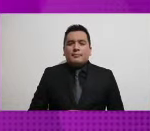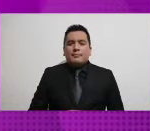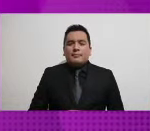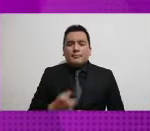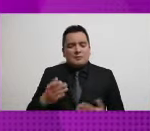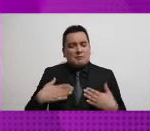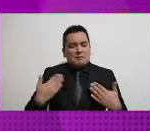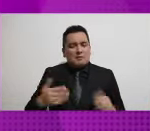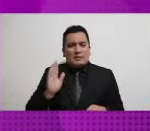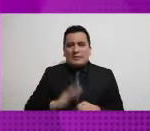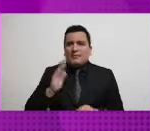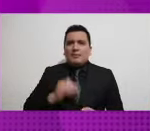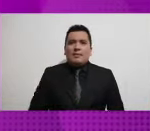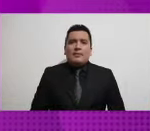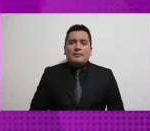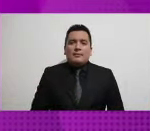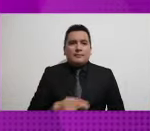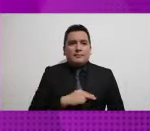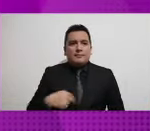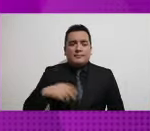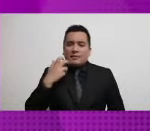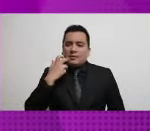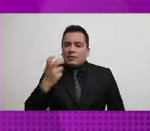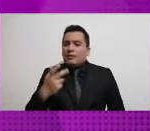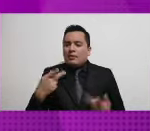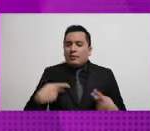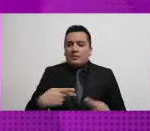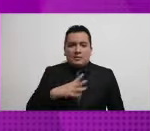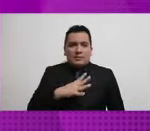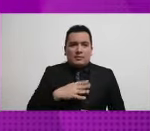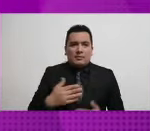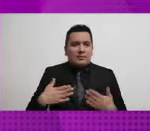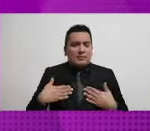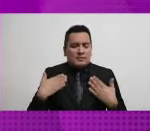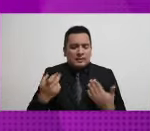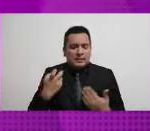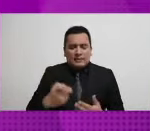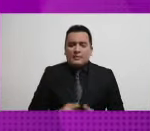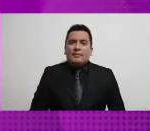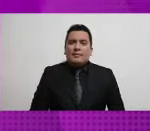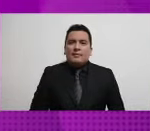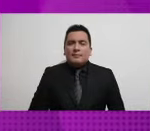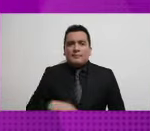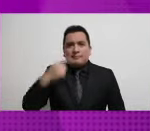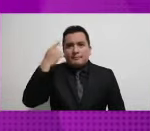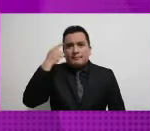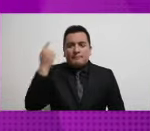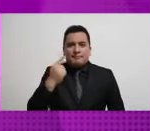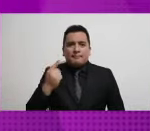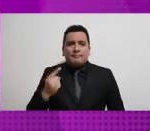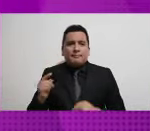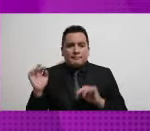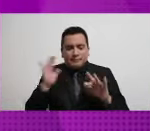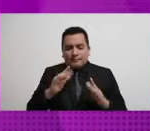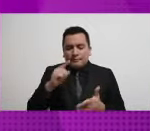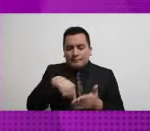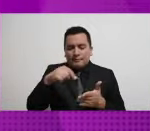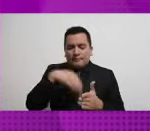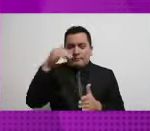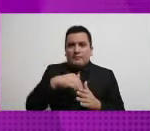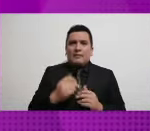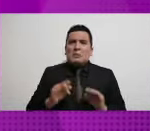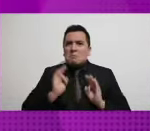la confianza que nosotros queremos que la ciudadanía tenga ese día, y para que acuda a votar